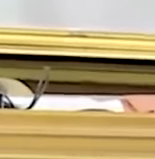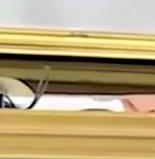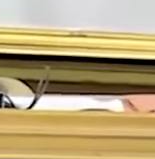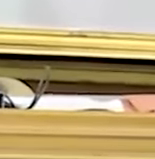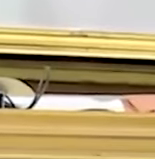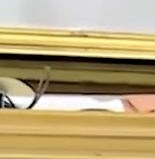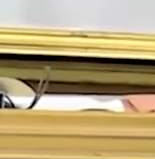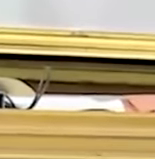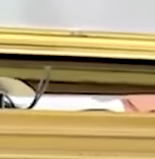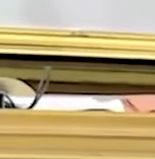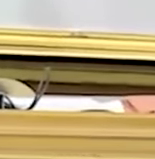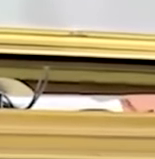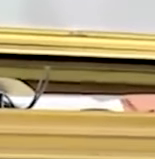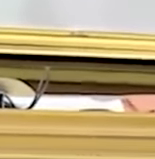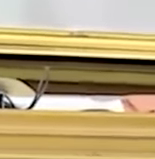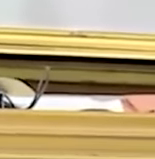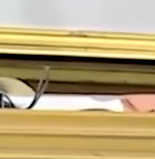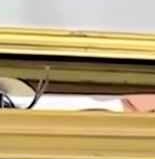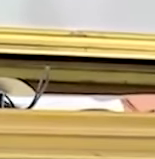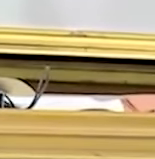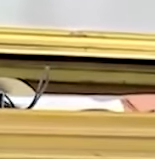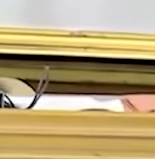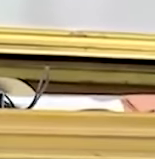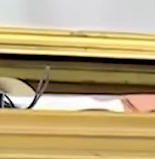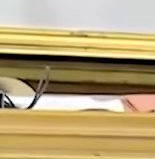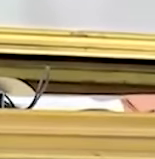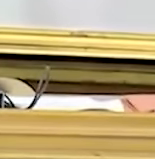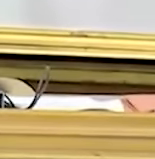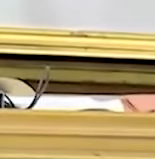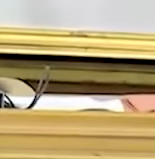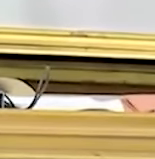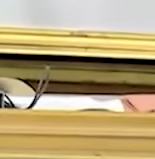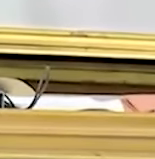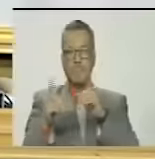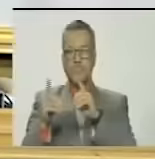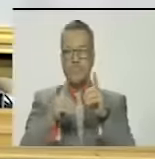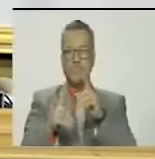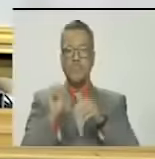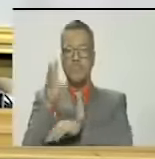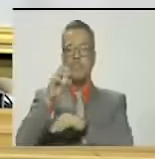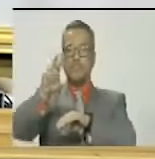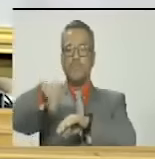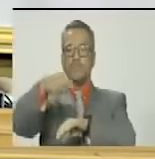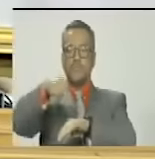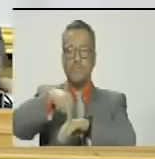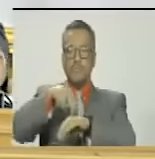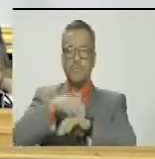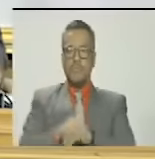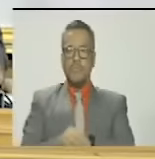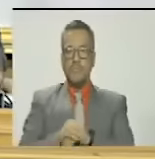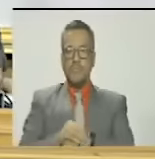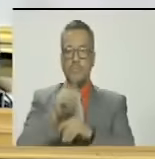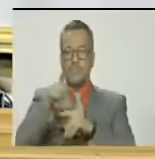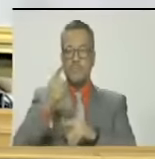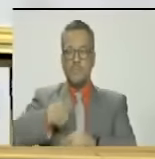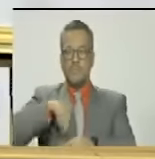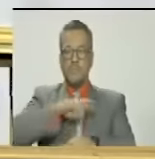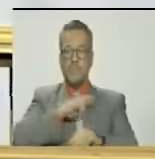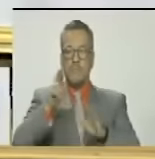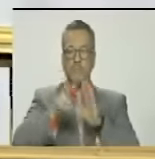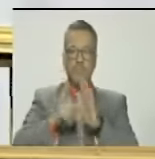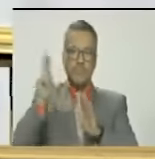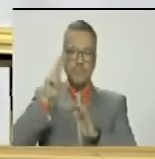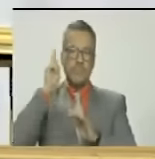Seguidamente, de acuerdo al artículo tercero, párrafo 2 del Reglamento Interior y de Debates de la Asamblea Nacional de nuestra